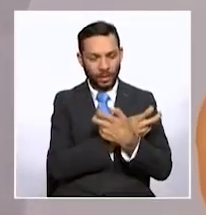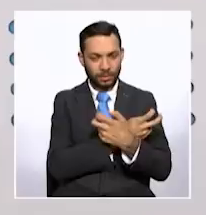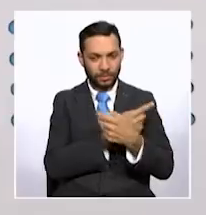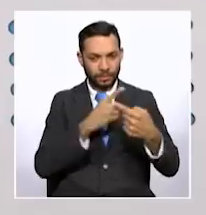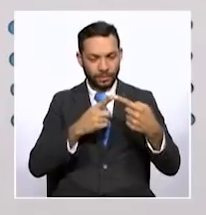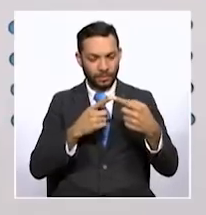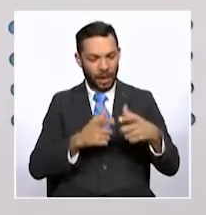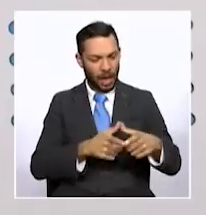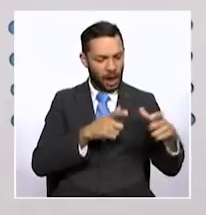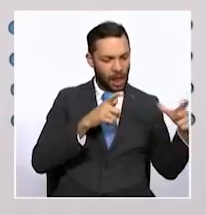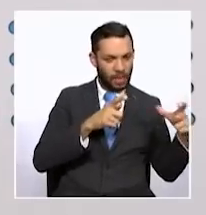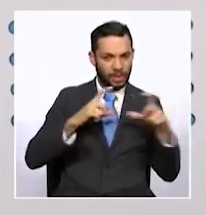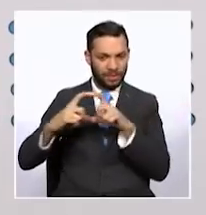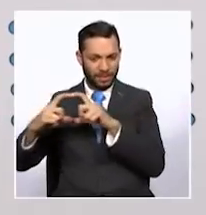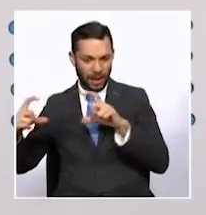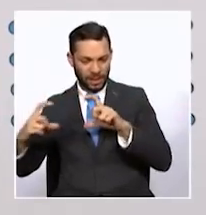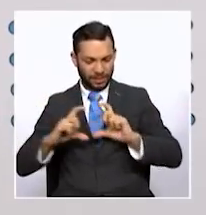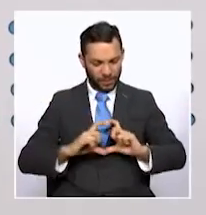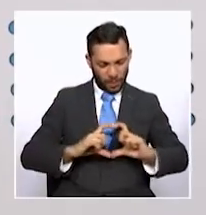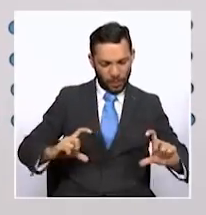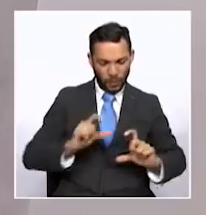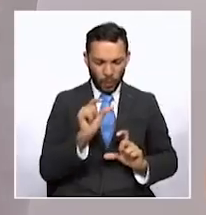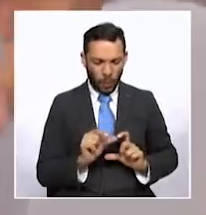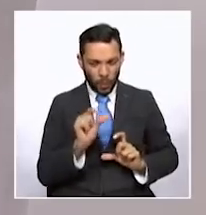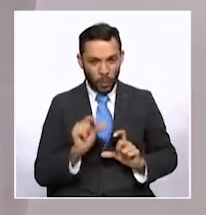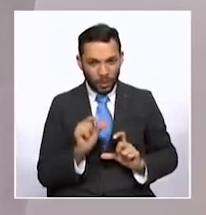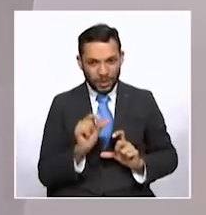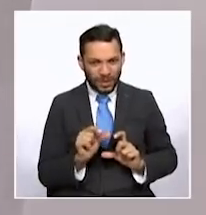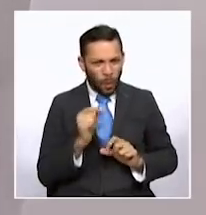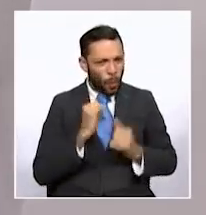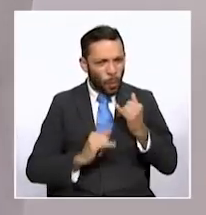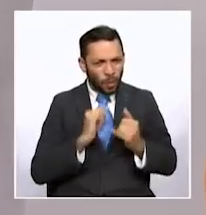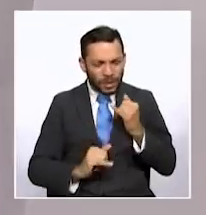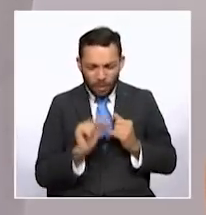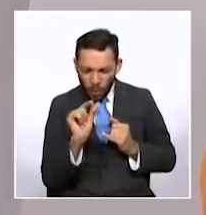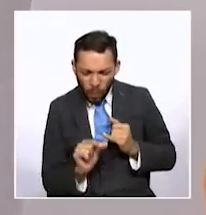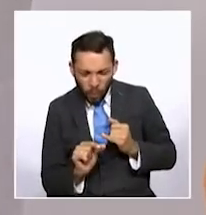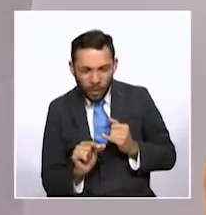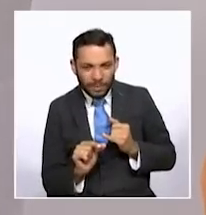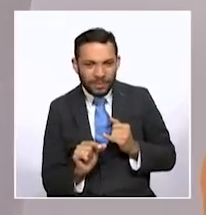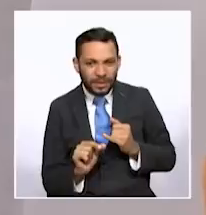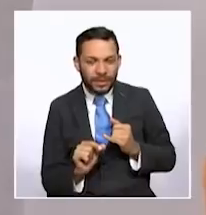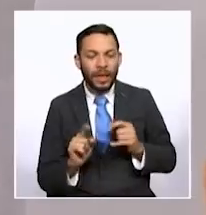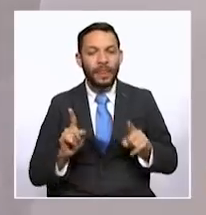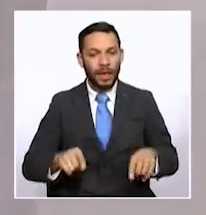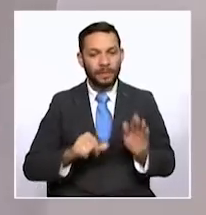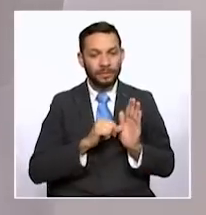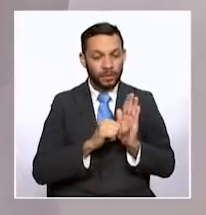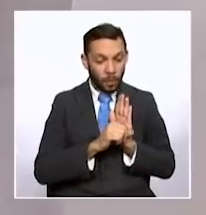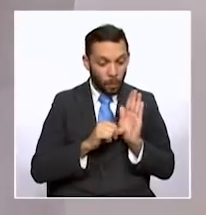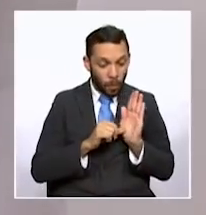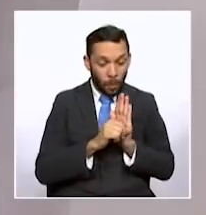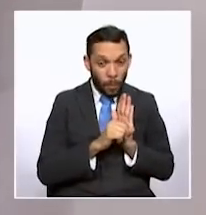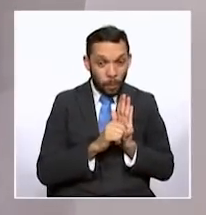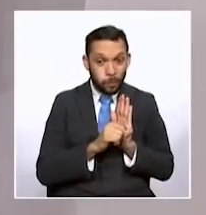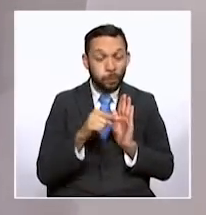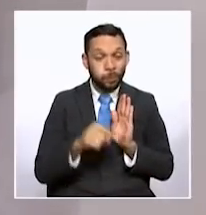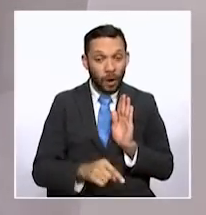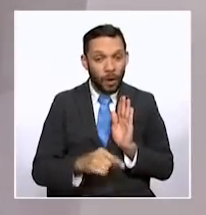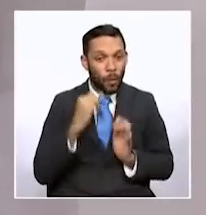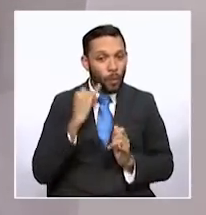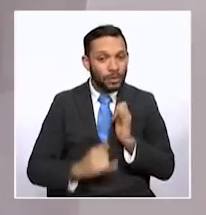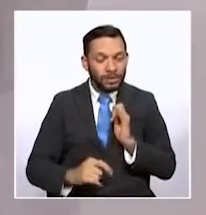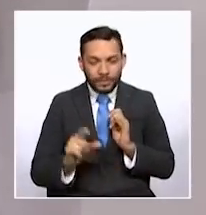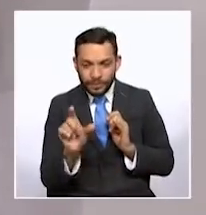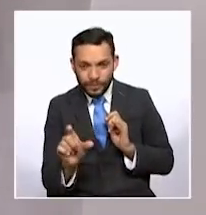el hueso sacro, el coxis, que es el que tenemos aquí en la parte posterior, y la cadera como tal, o sea, la cadera de por sí es esta